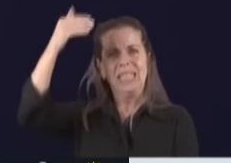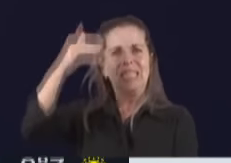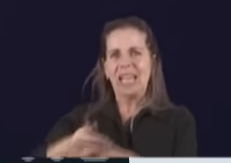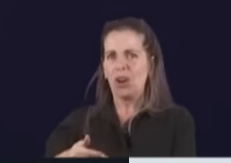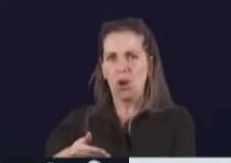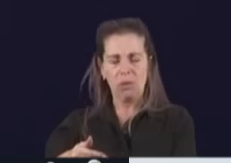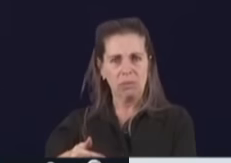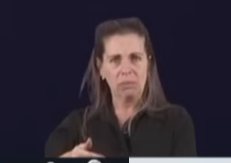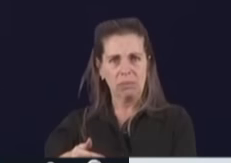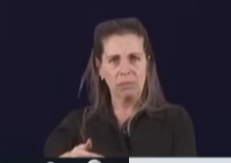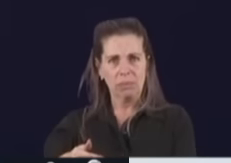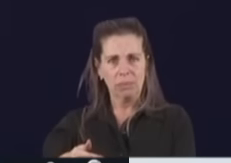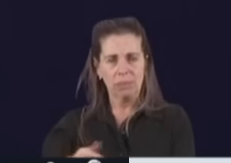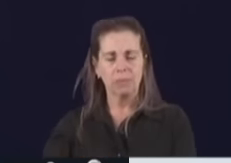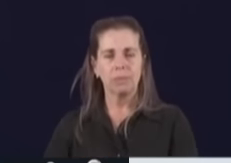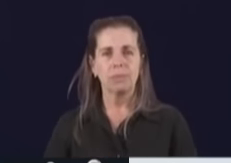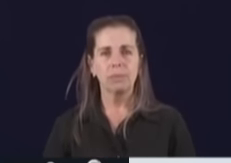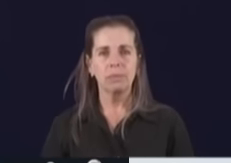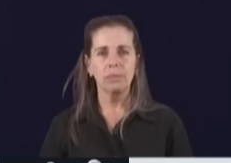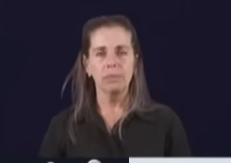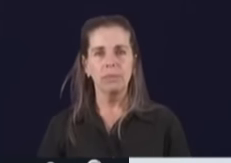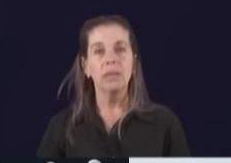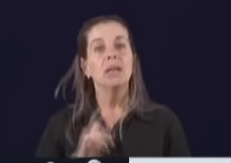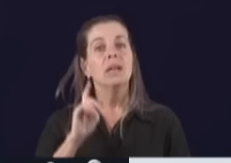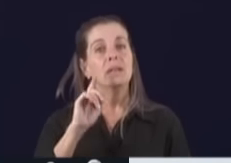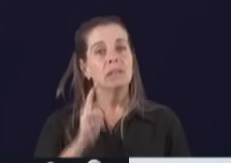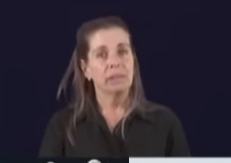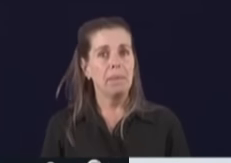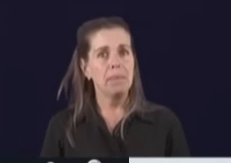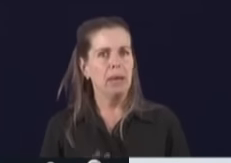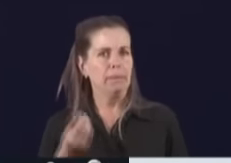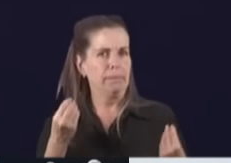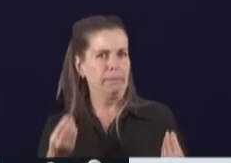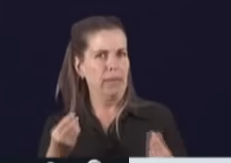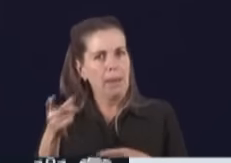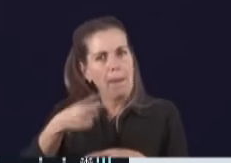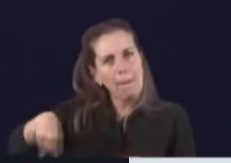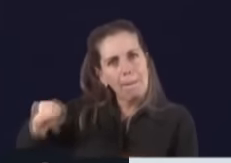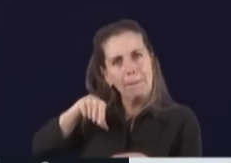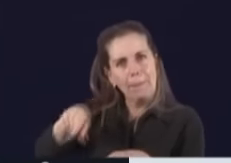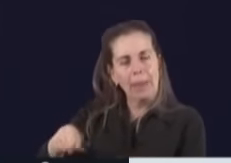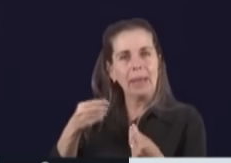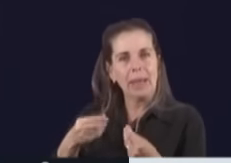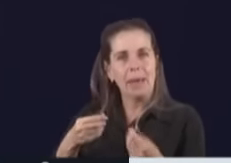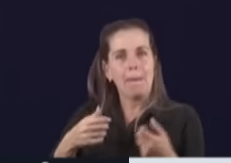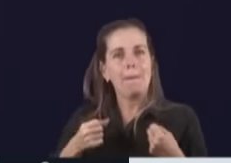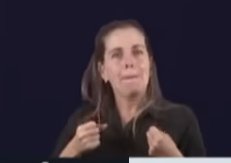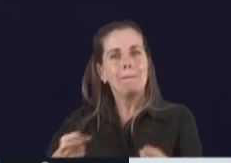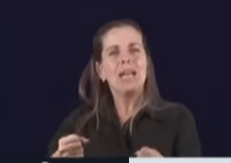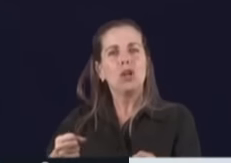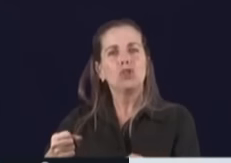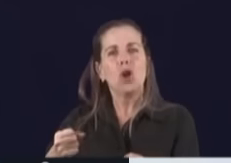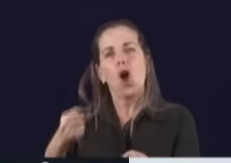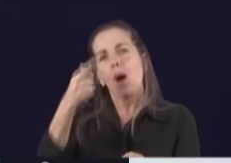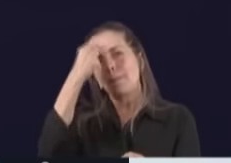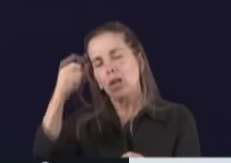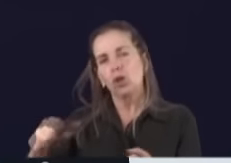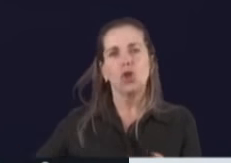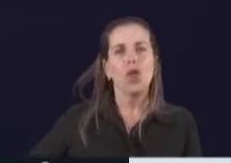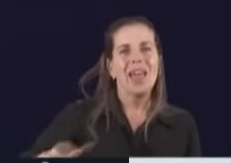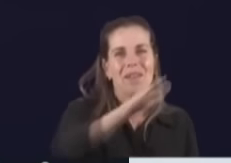en alquileres de edificios. También se eliminaron los privilegios de la casta aeronáutica y se puso en marcha una política de cielos abiertos